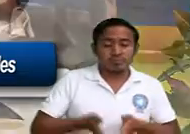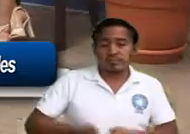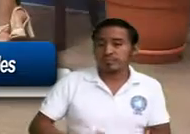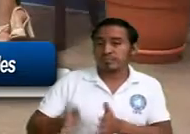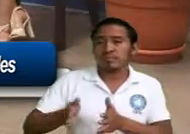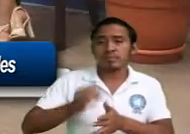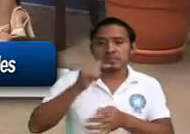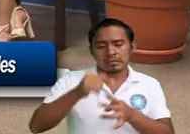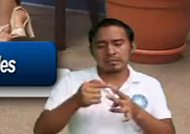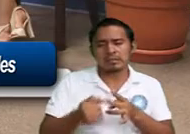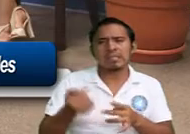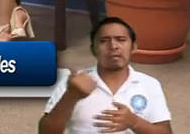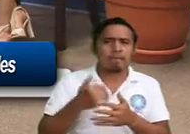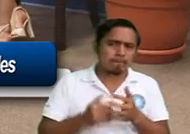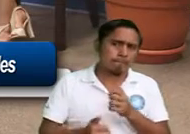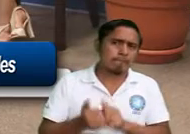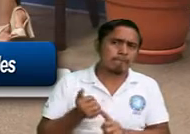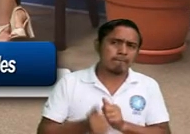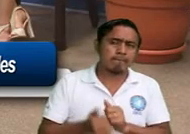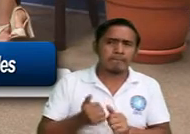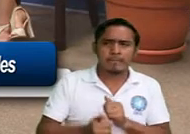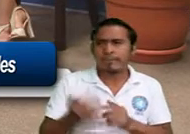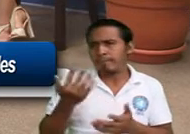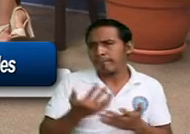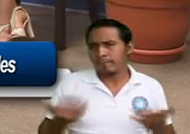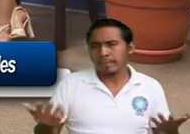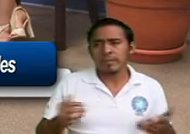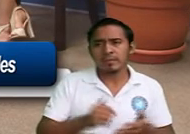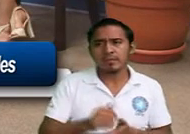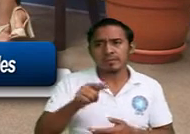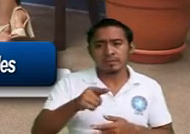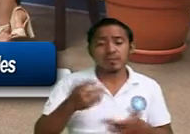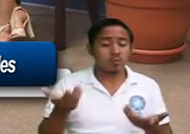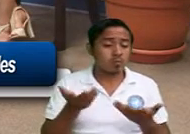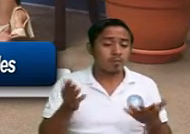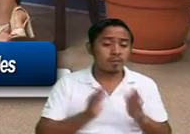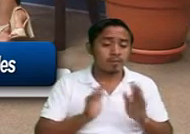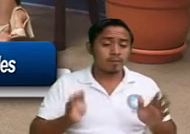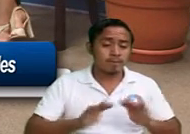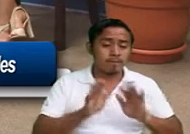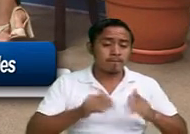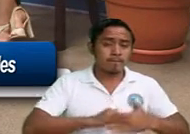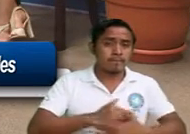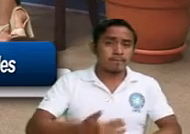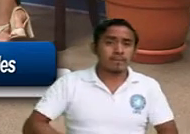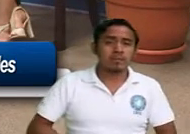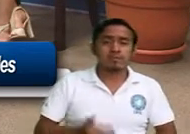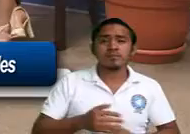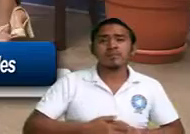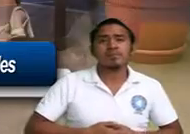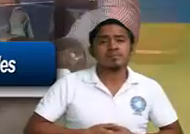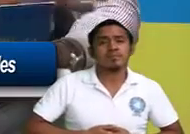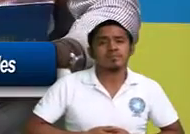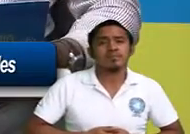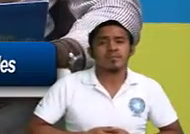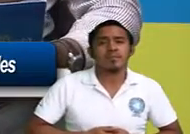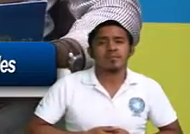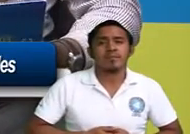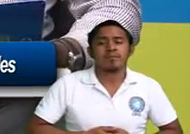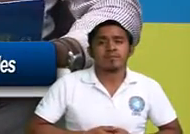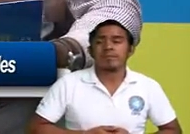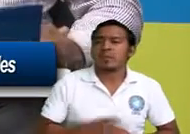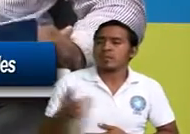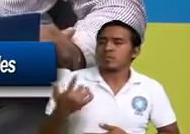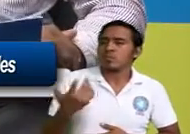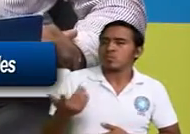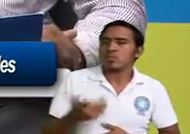son quizás las complicaciones más frecuentes de este tipo de embarazos. Ahora, ¿qué tan frecuente suele ser eso de que usted